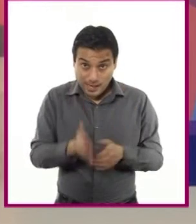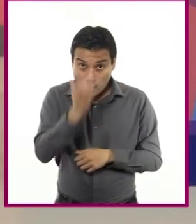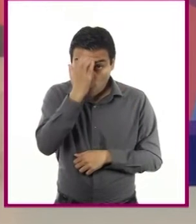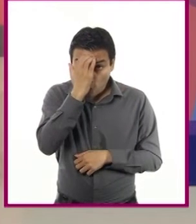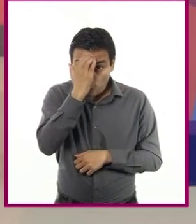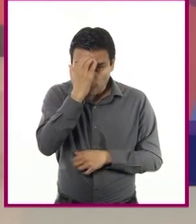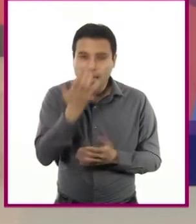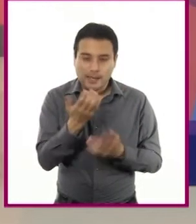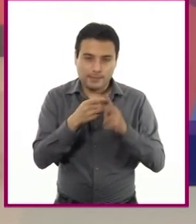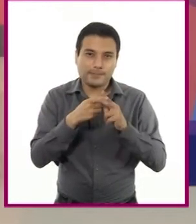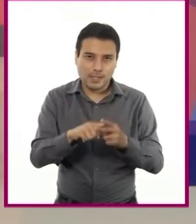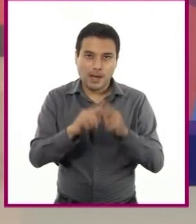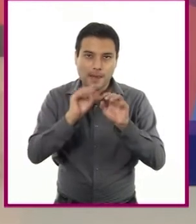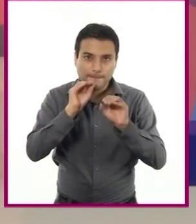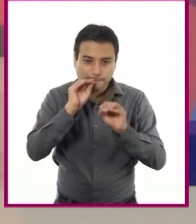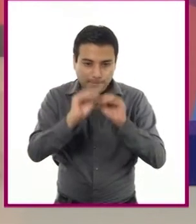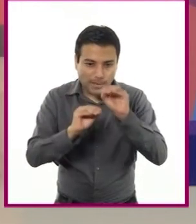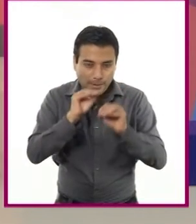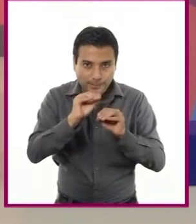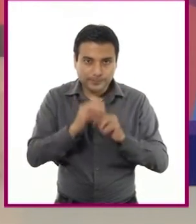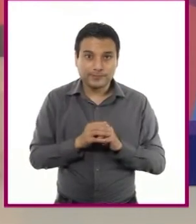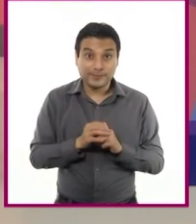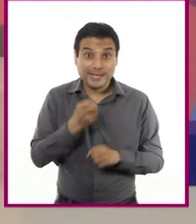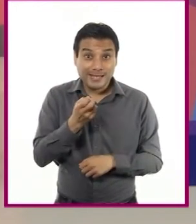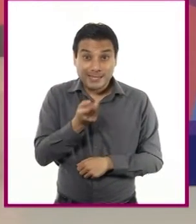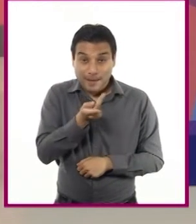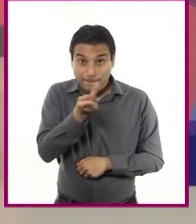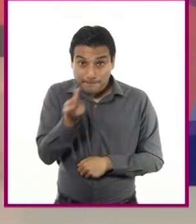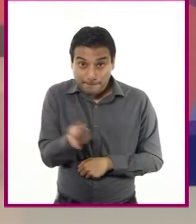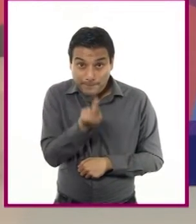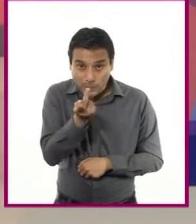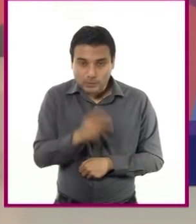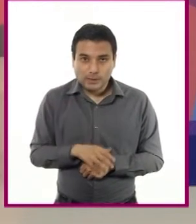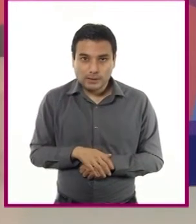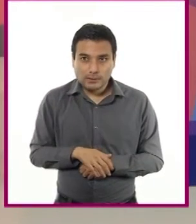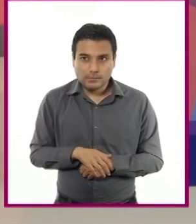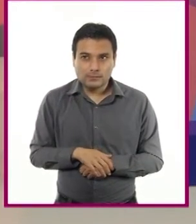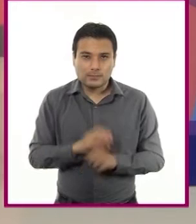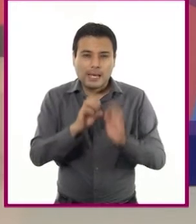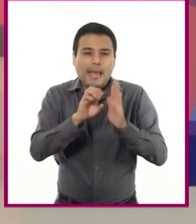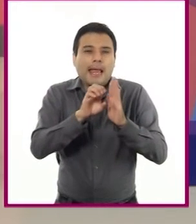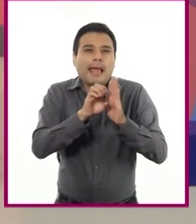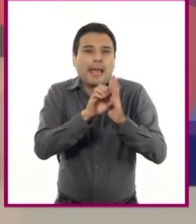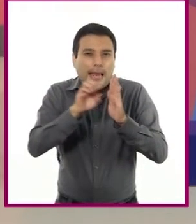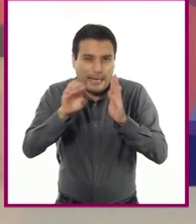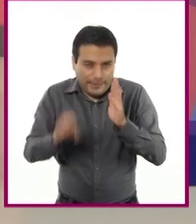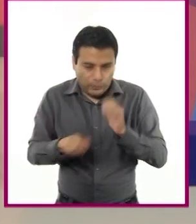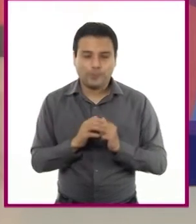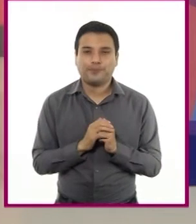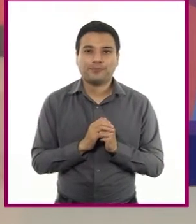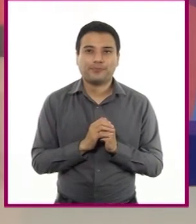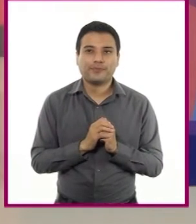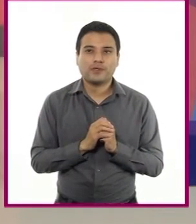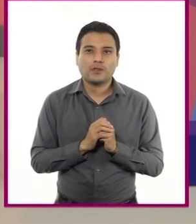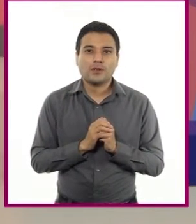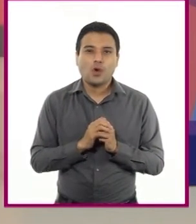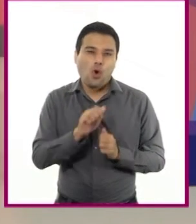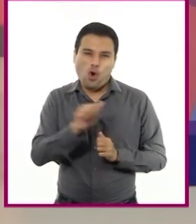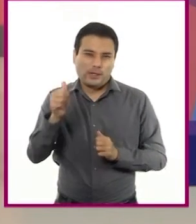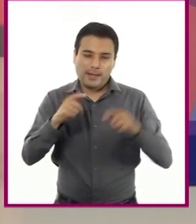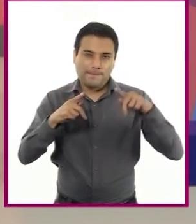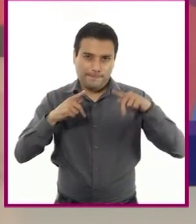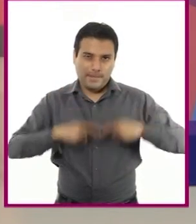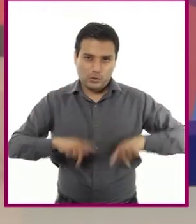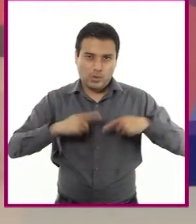otras palabras, esa pregunta demostrará lo que aprendería otra persona si le compartes